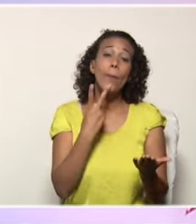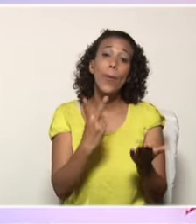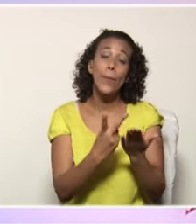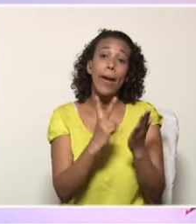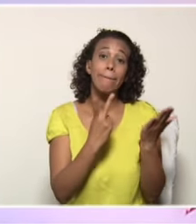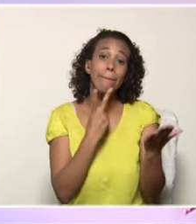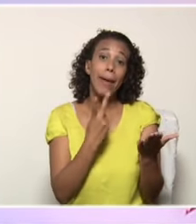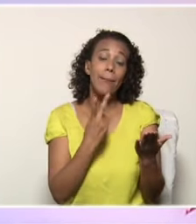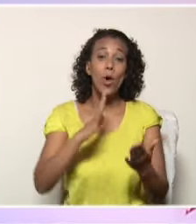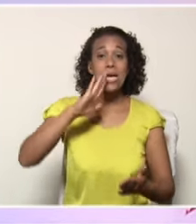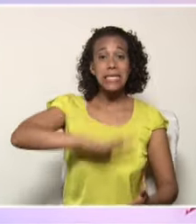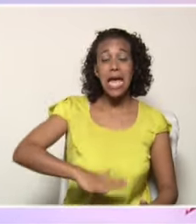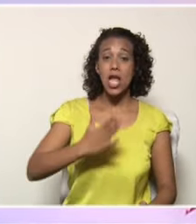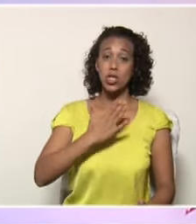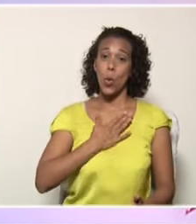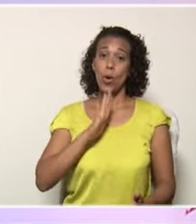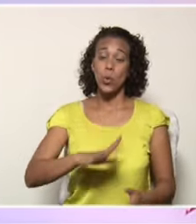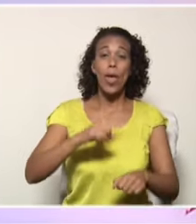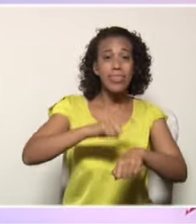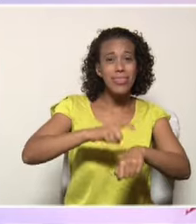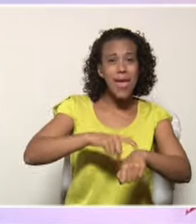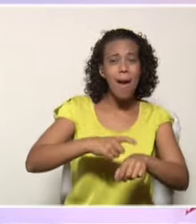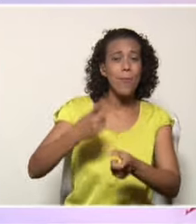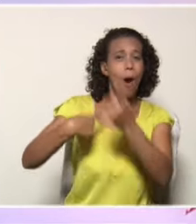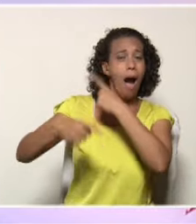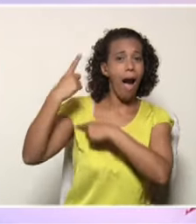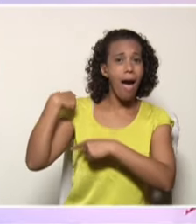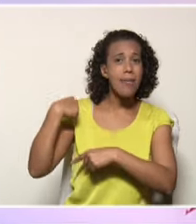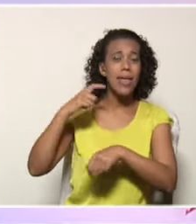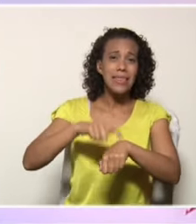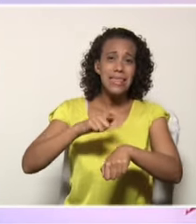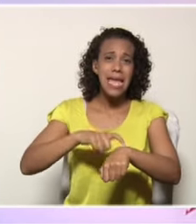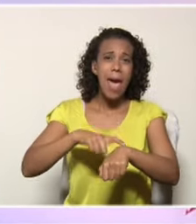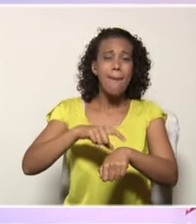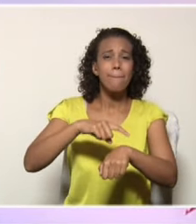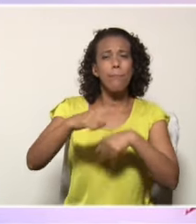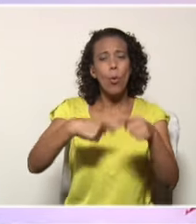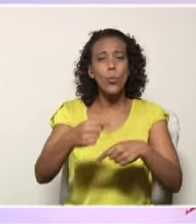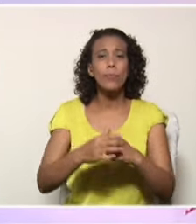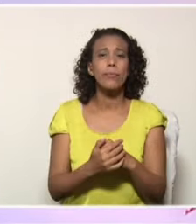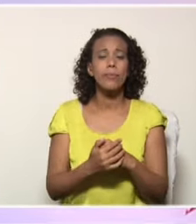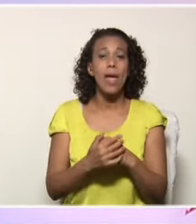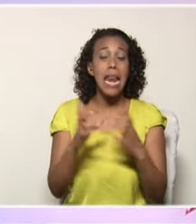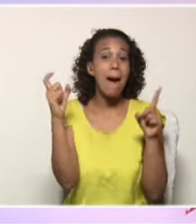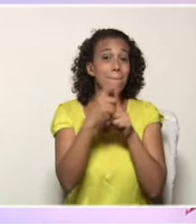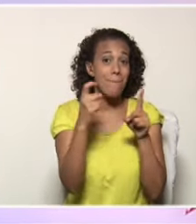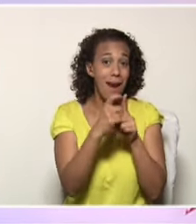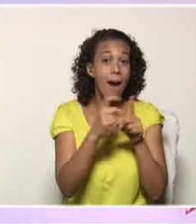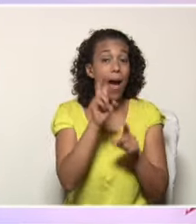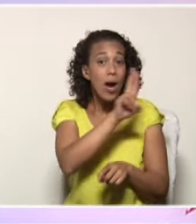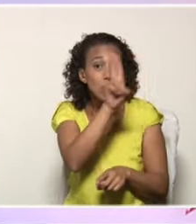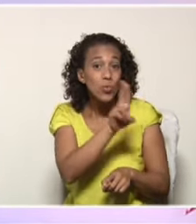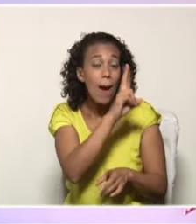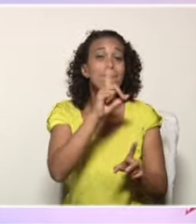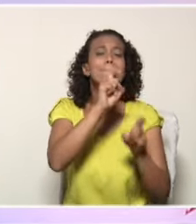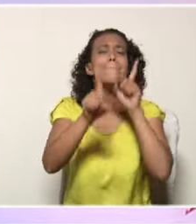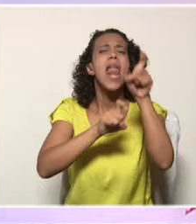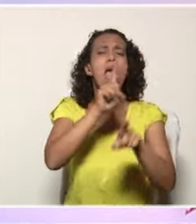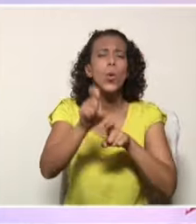be en diferentes tiempos, los adverbios de tiempo y las palabras para realizar